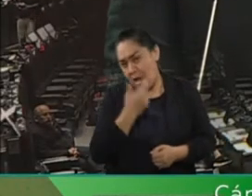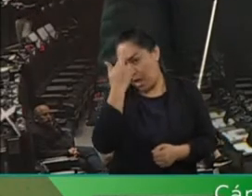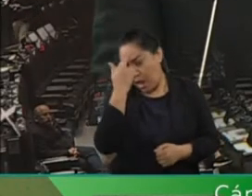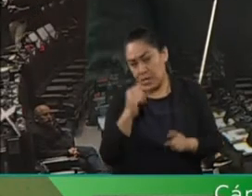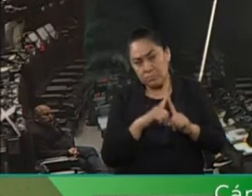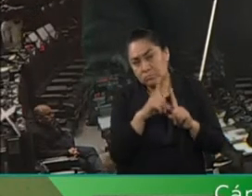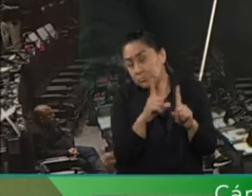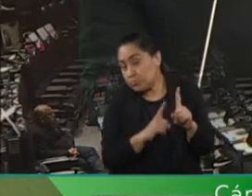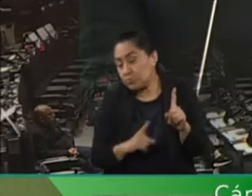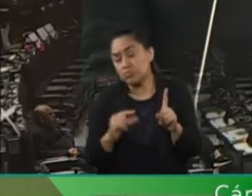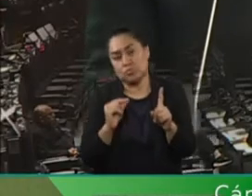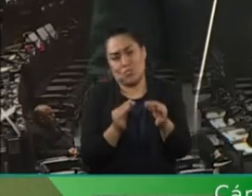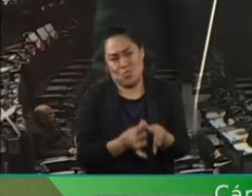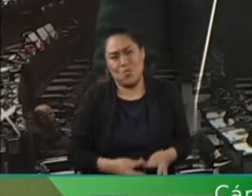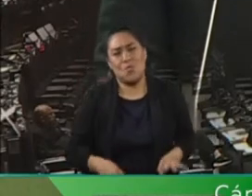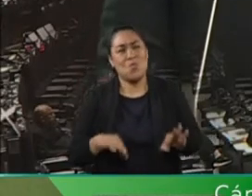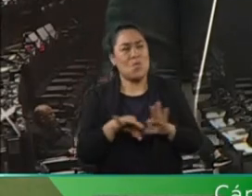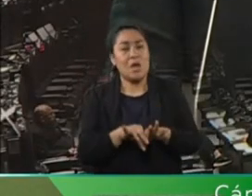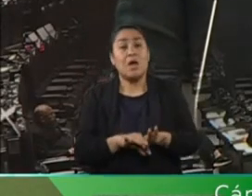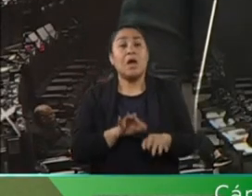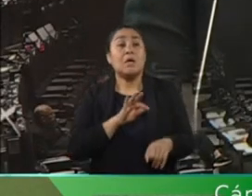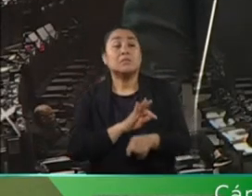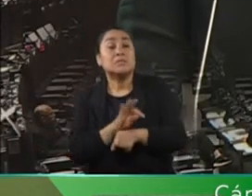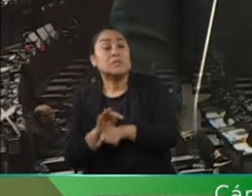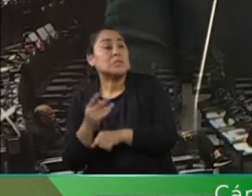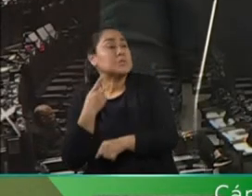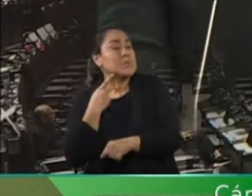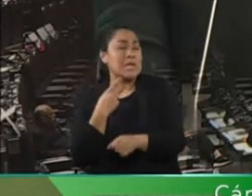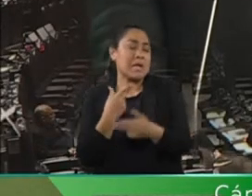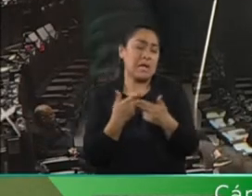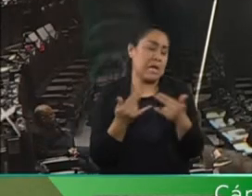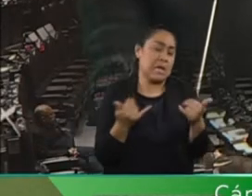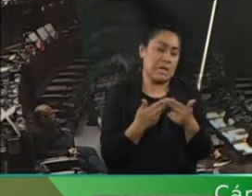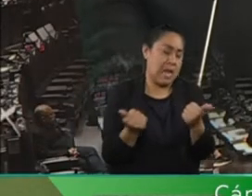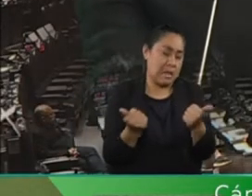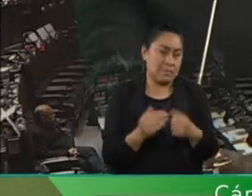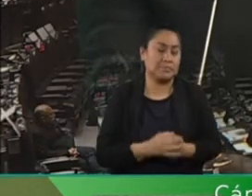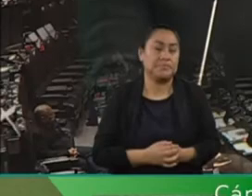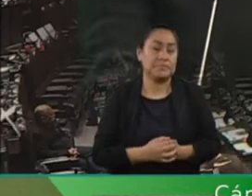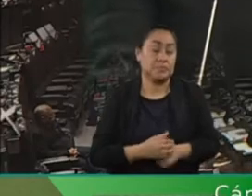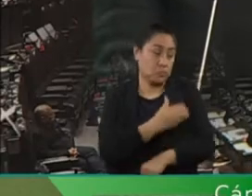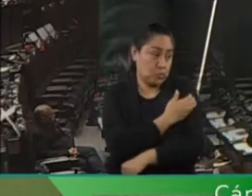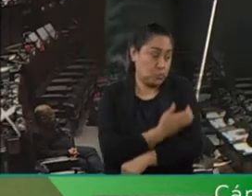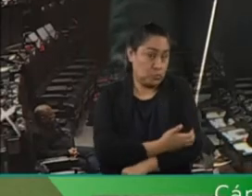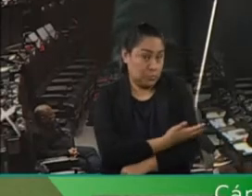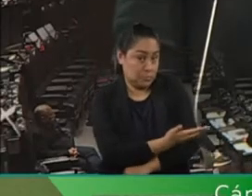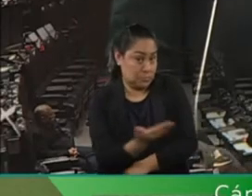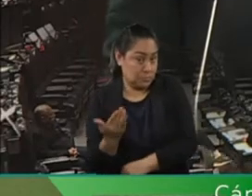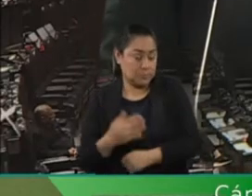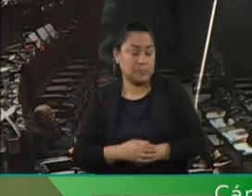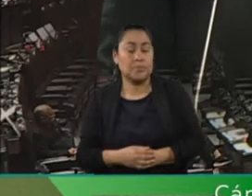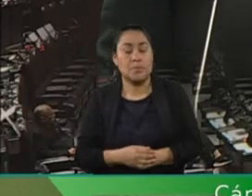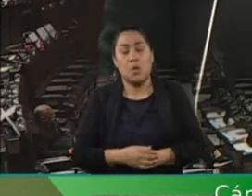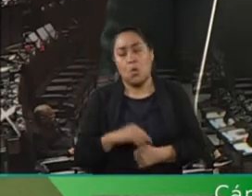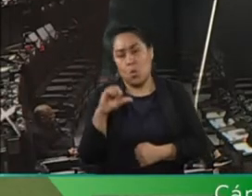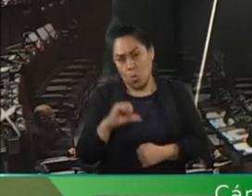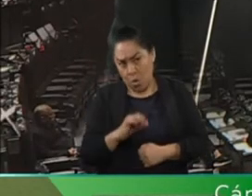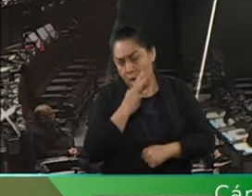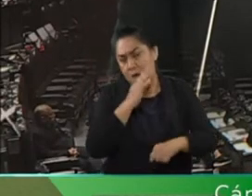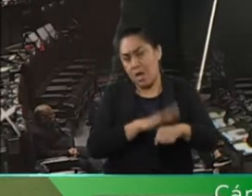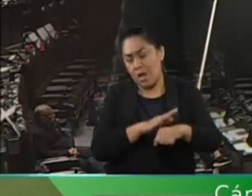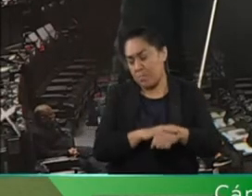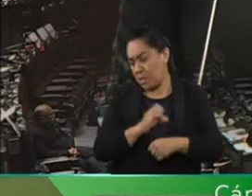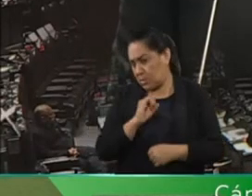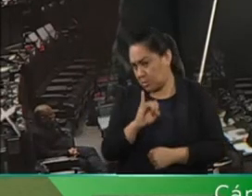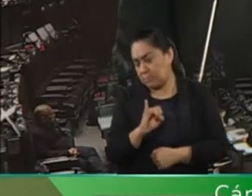nacional que trasciende barreras de partido o convicciones ideológicas. Compañeras y compañeros, hoy refrendamos nuestro compromiso